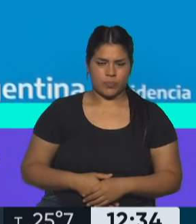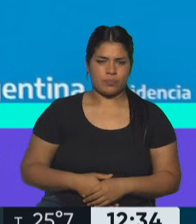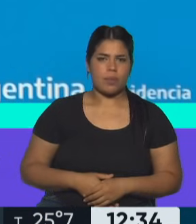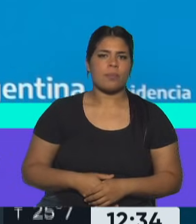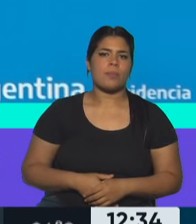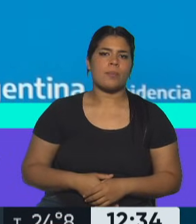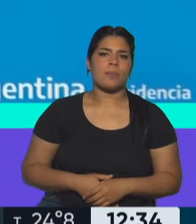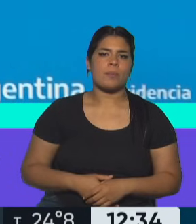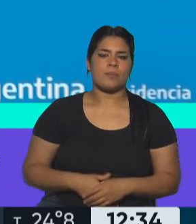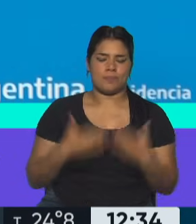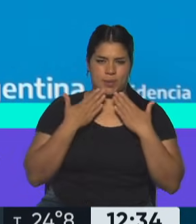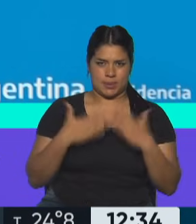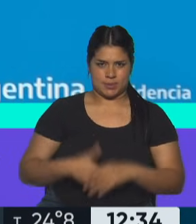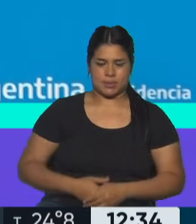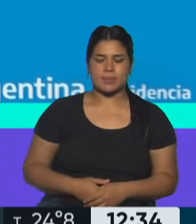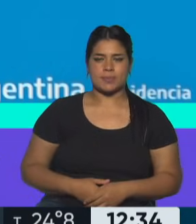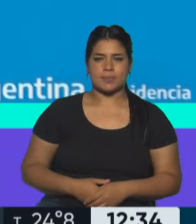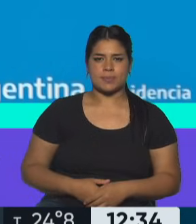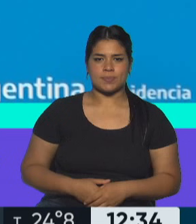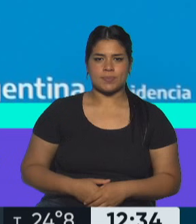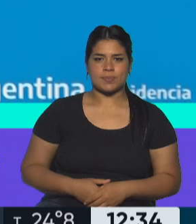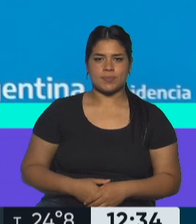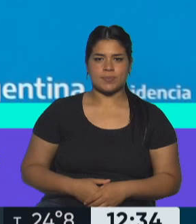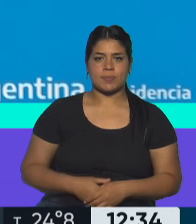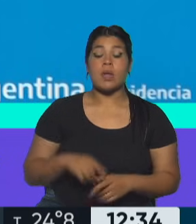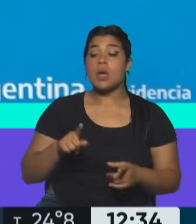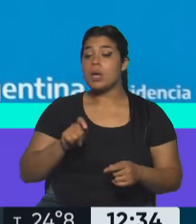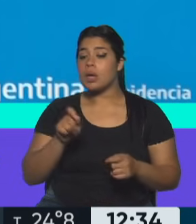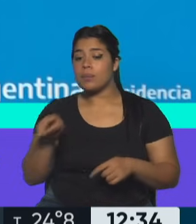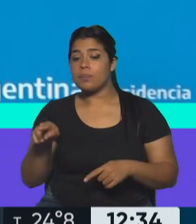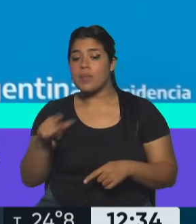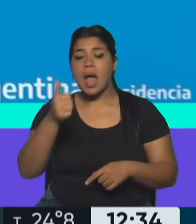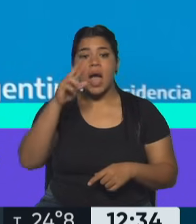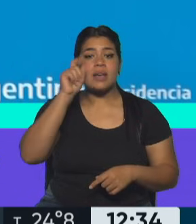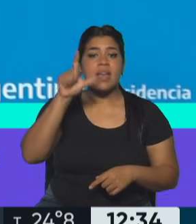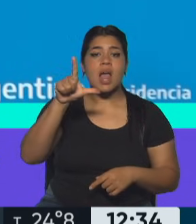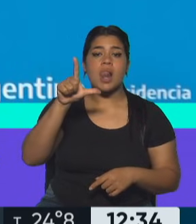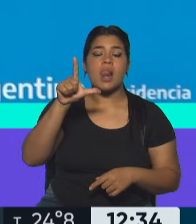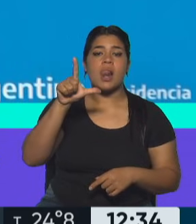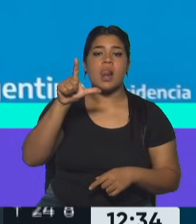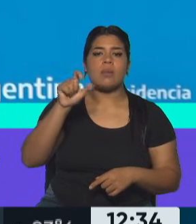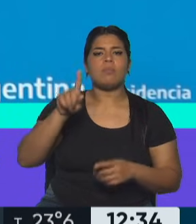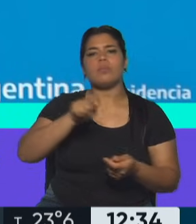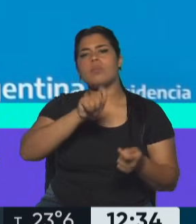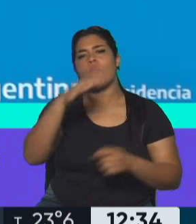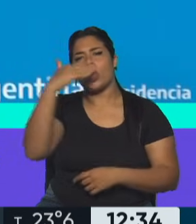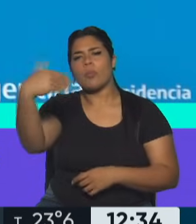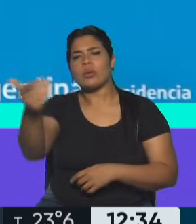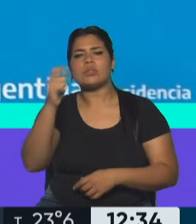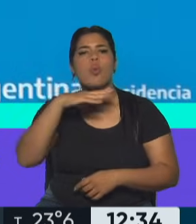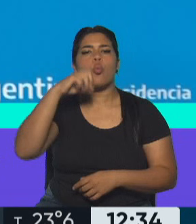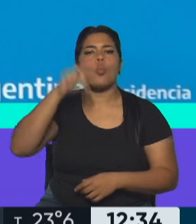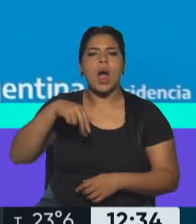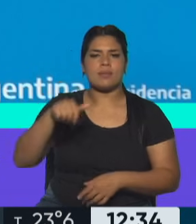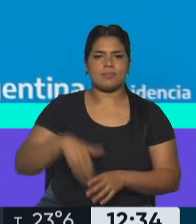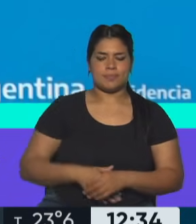para ninguno, ¿no? Muchas gracias. Dije que venía Ariel Rodríguez y luego Juan Libares, de